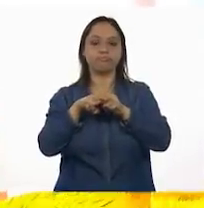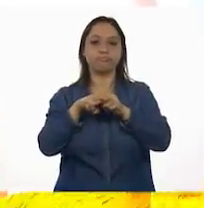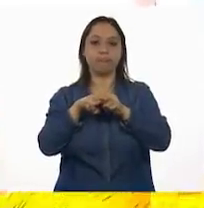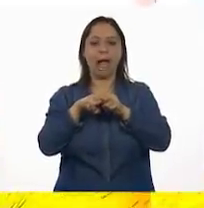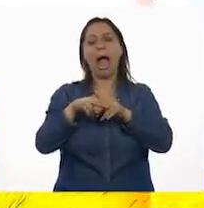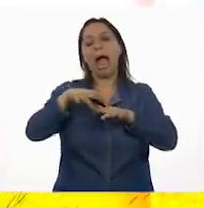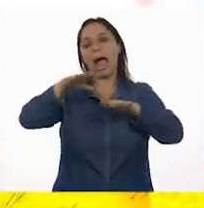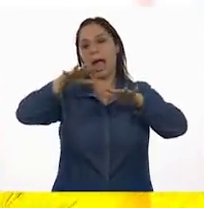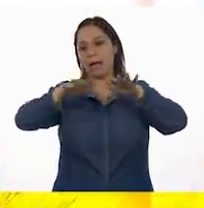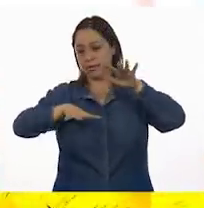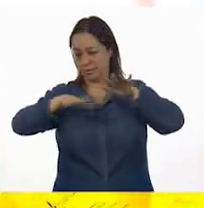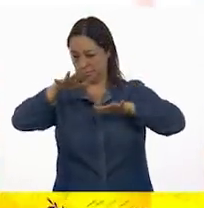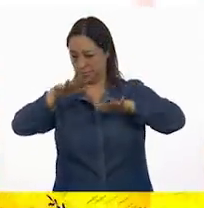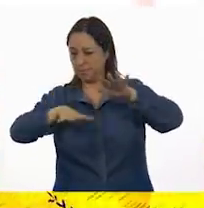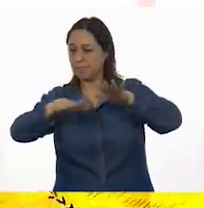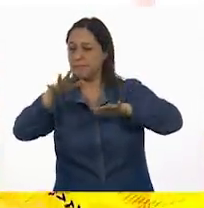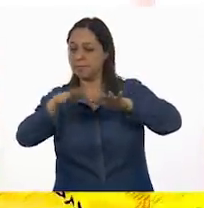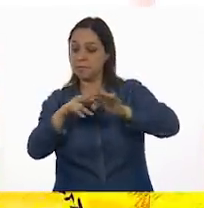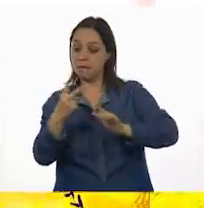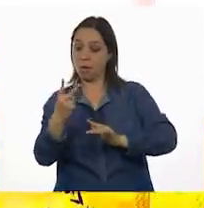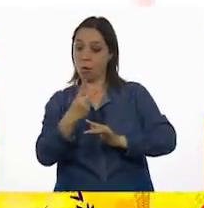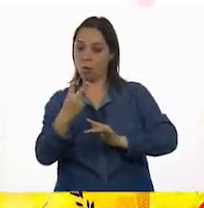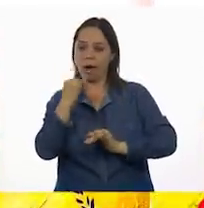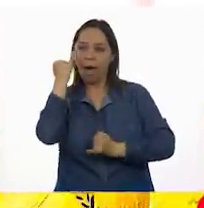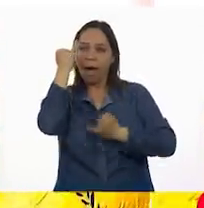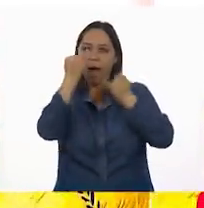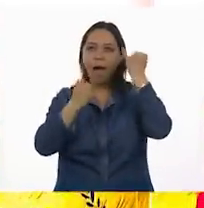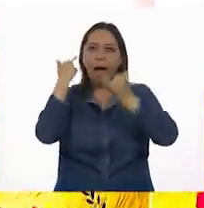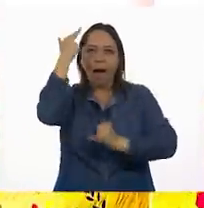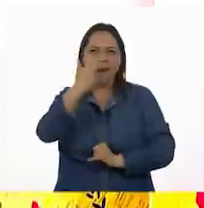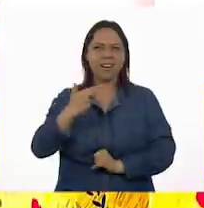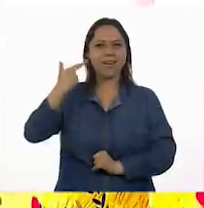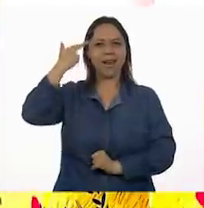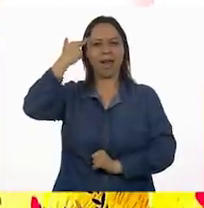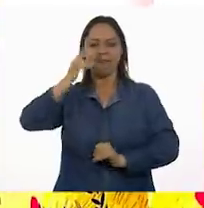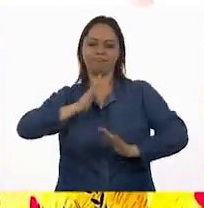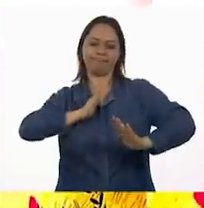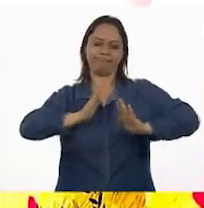Unas veces son reyes, soldados,